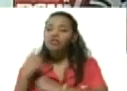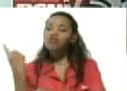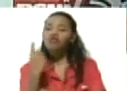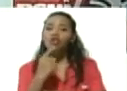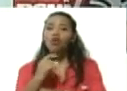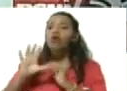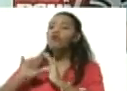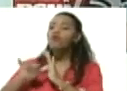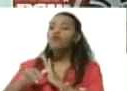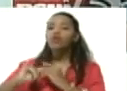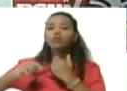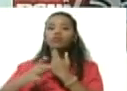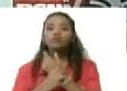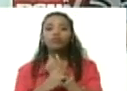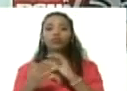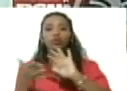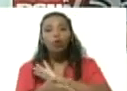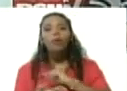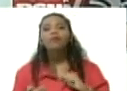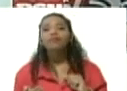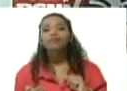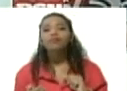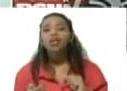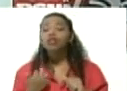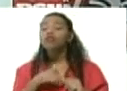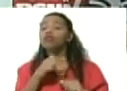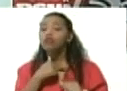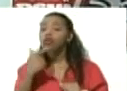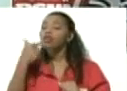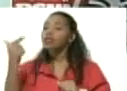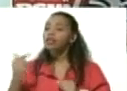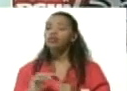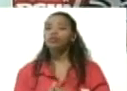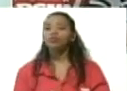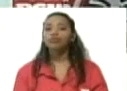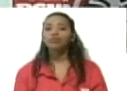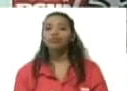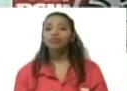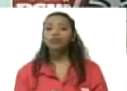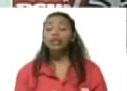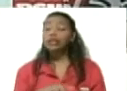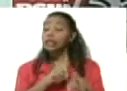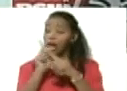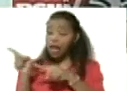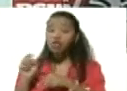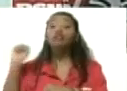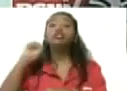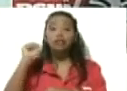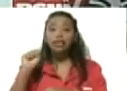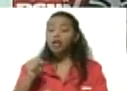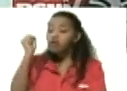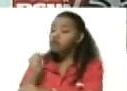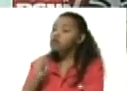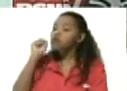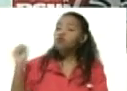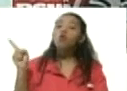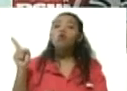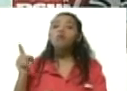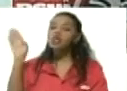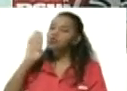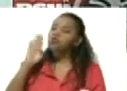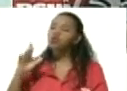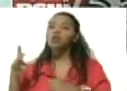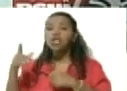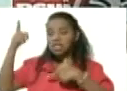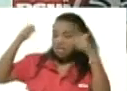robando Juanito Alimaña. Nosotros lo hemos dicho. Ellos sí los acusan de corruptos, pues, y de chavistas. Dios nos